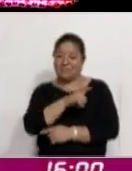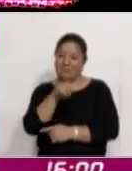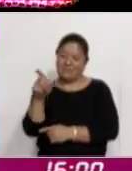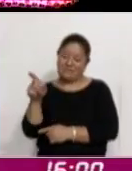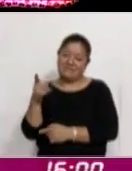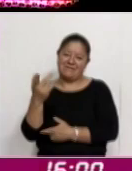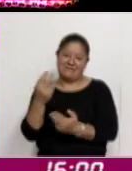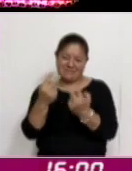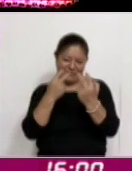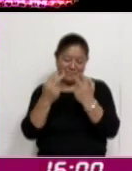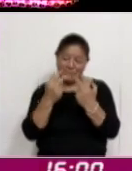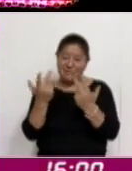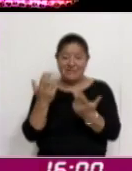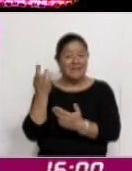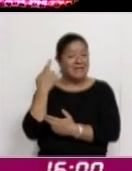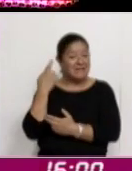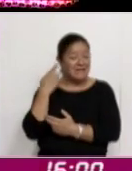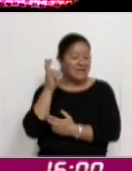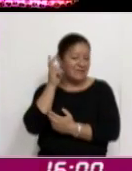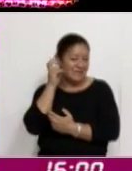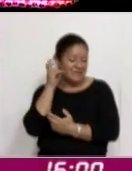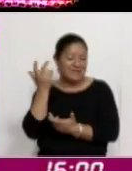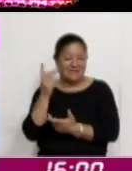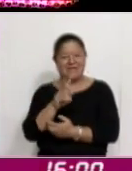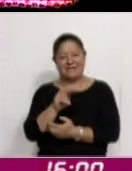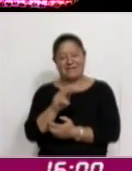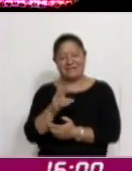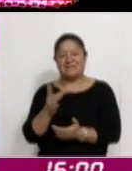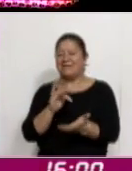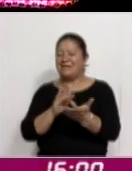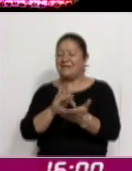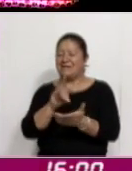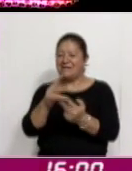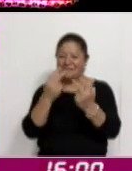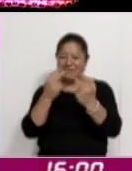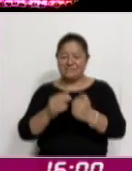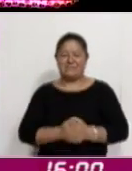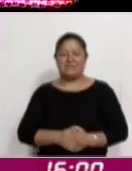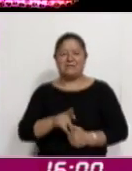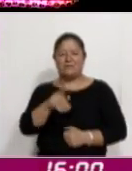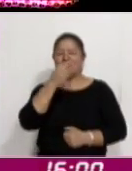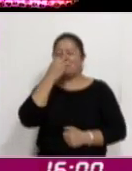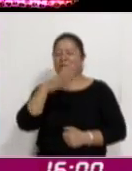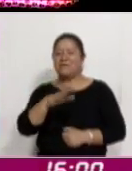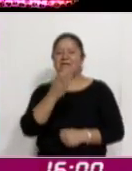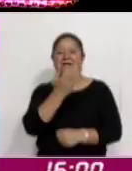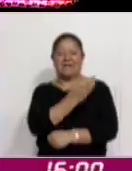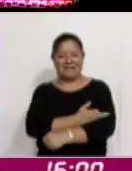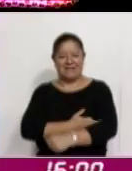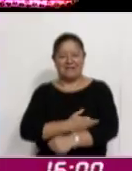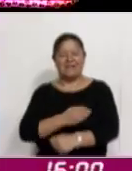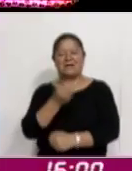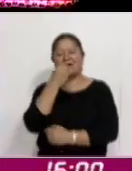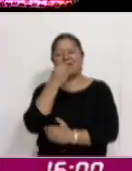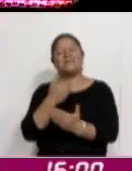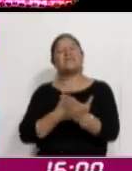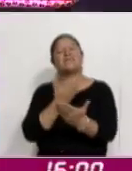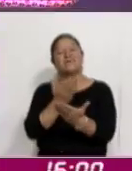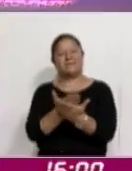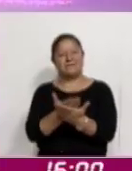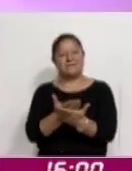nuestra estación de radio y televisión. Muchísimas gracias por su preferencia. Le deseamos una estupenda tarde y buen provecho.